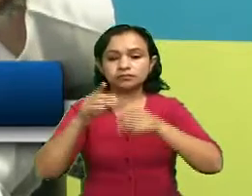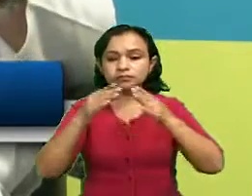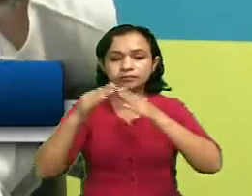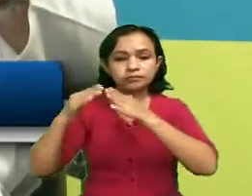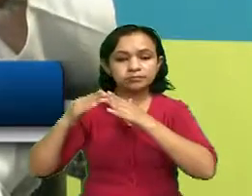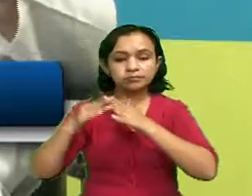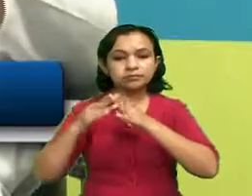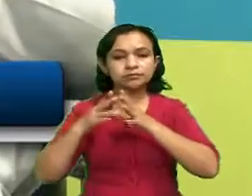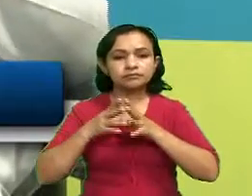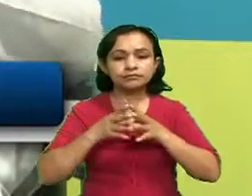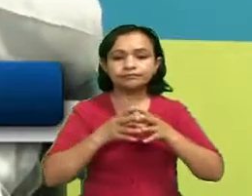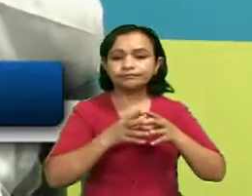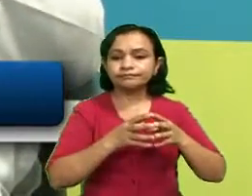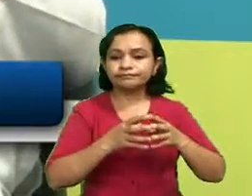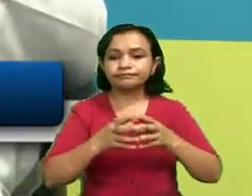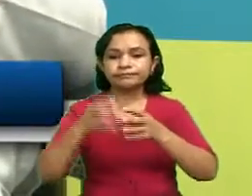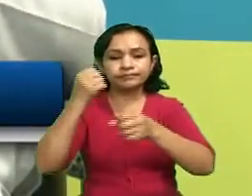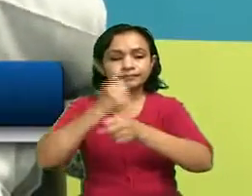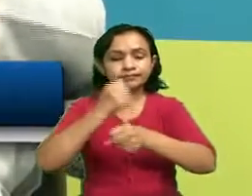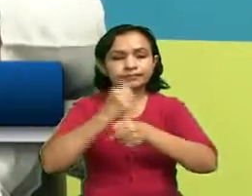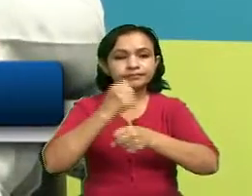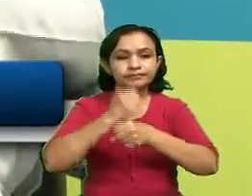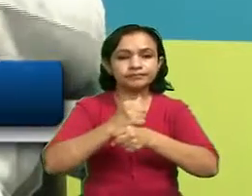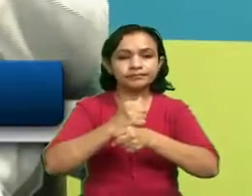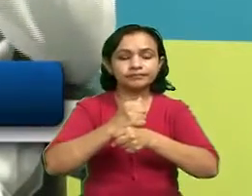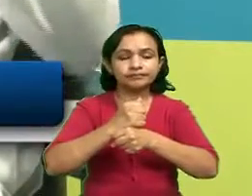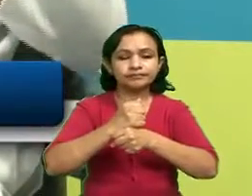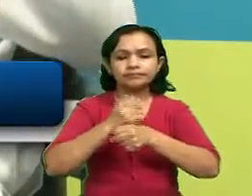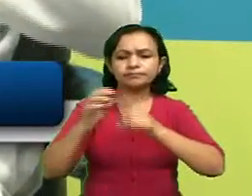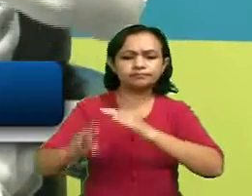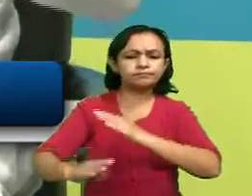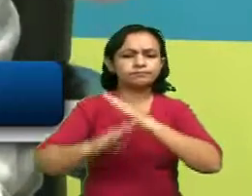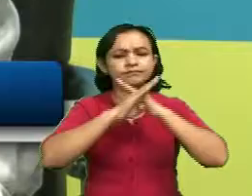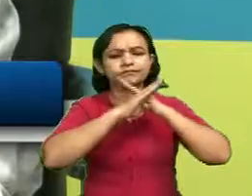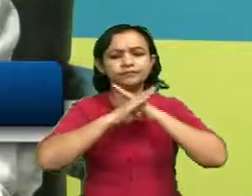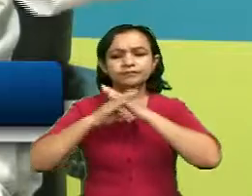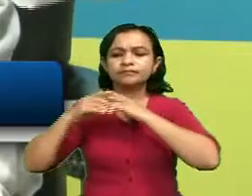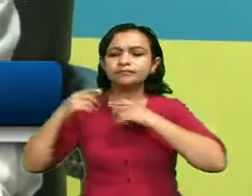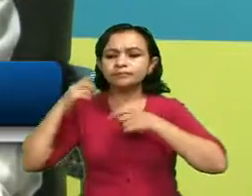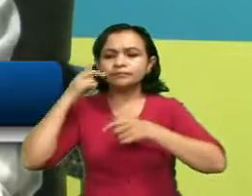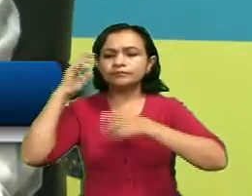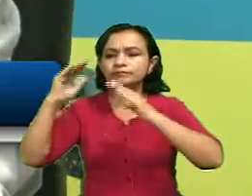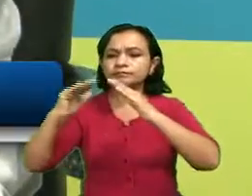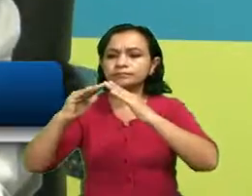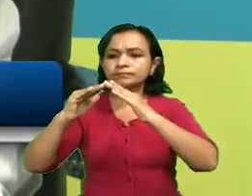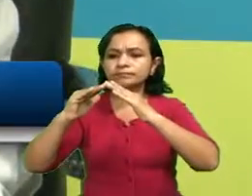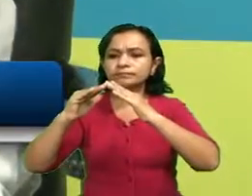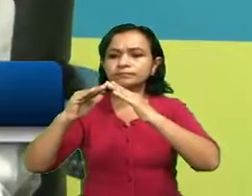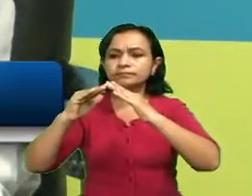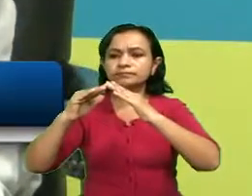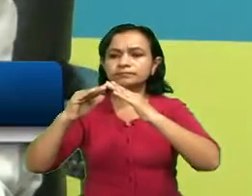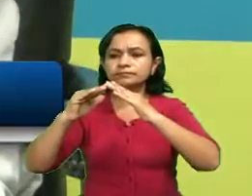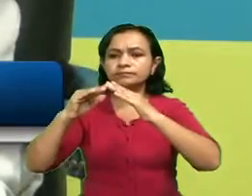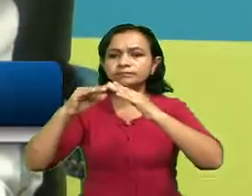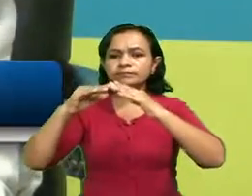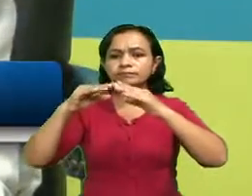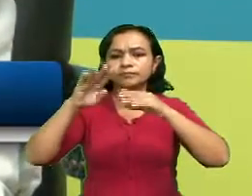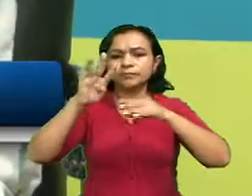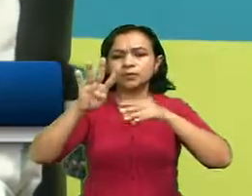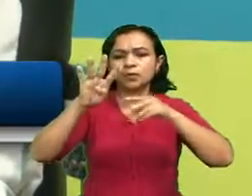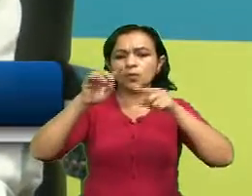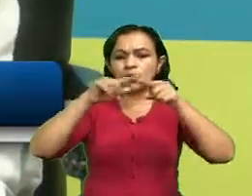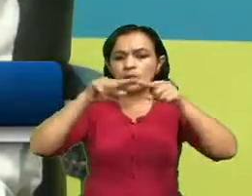comunidad y compañeros trabajadores de lucha antiepidémica, entonces se va a la vivienda y se hace alrededor de